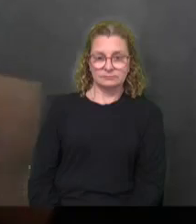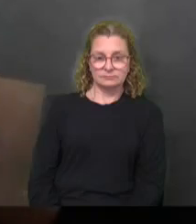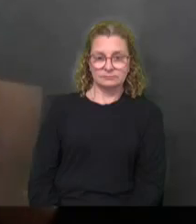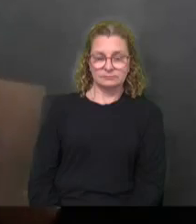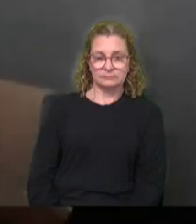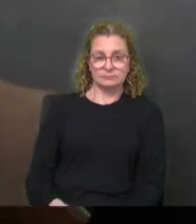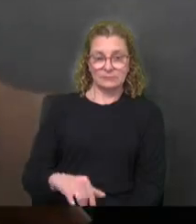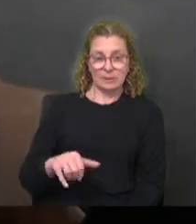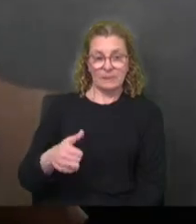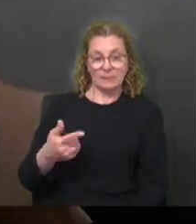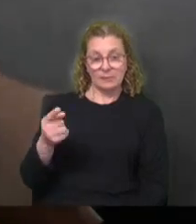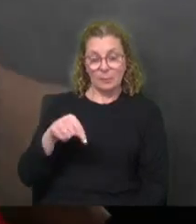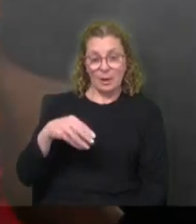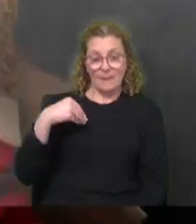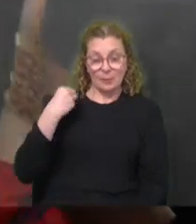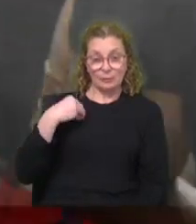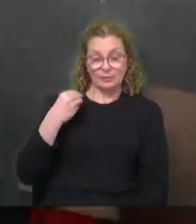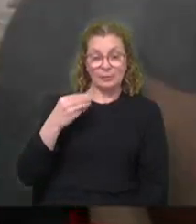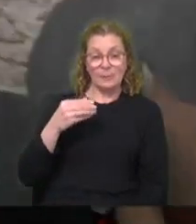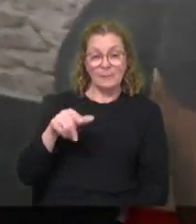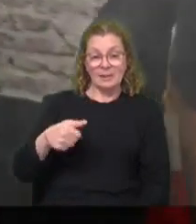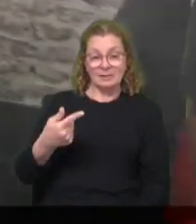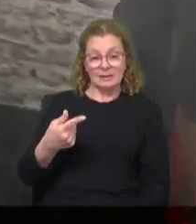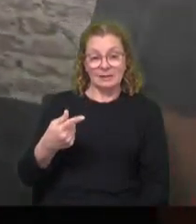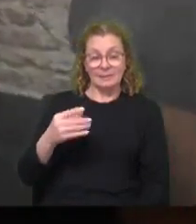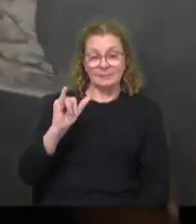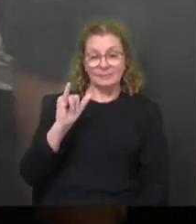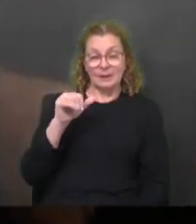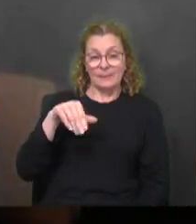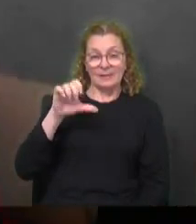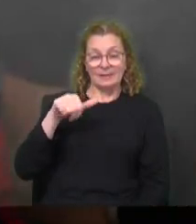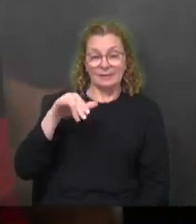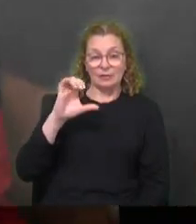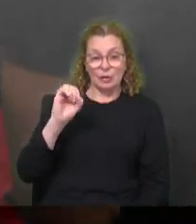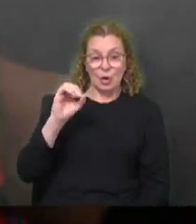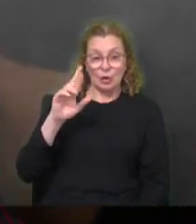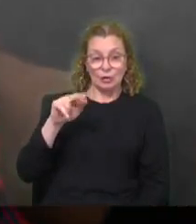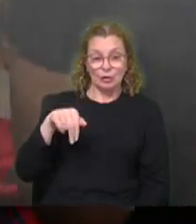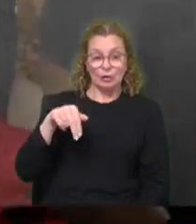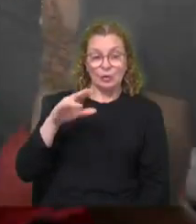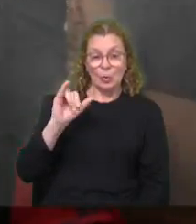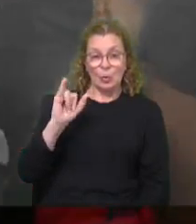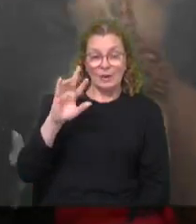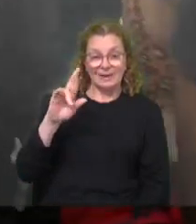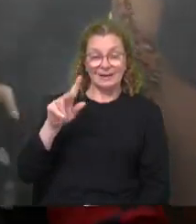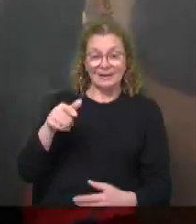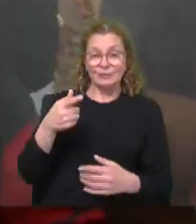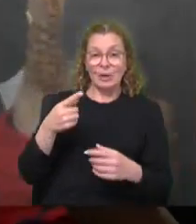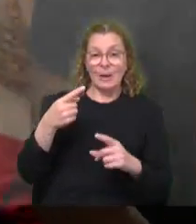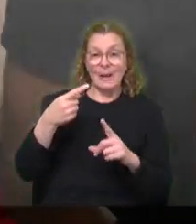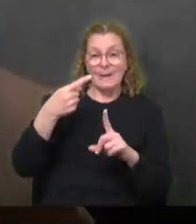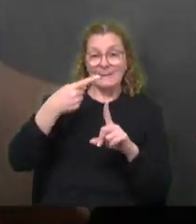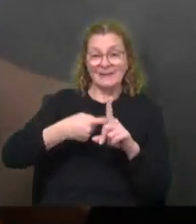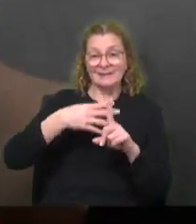Mañana estrena Dimensión Queer en el Teatro Solís, en la Sala Zabala Muñiz, en el entorno, obviamente, del Mes de la Diversidad.